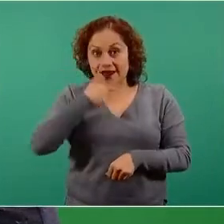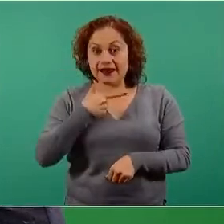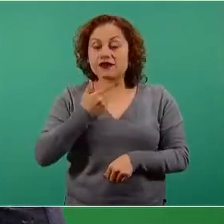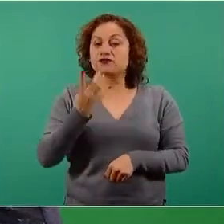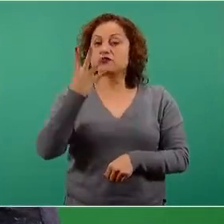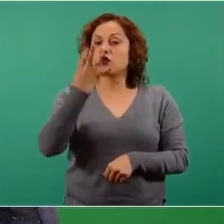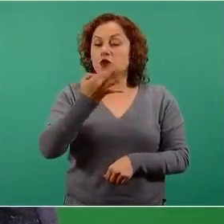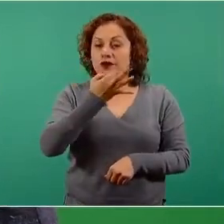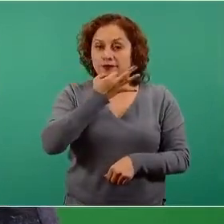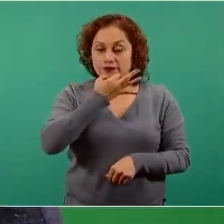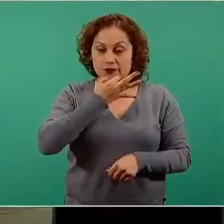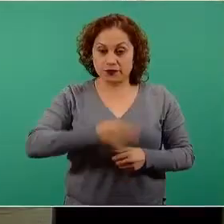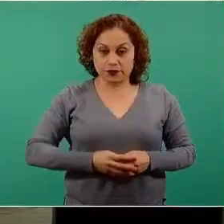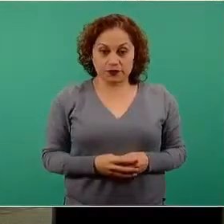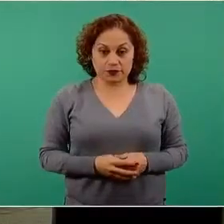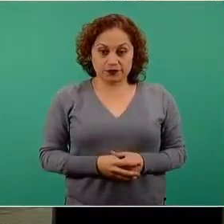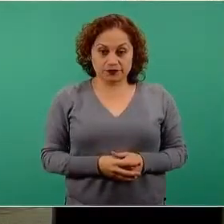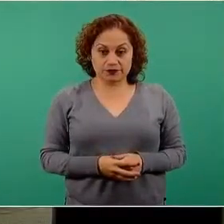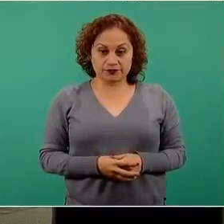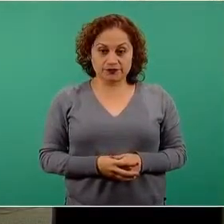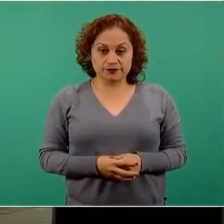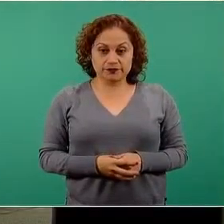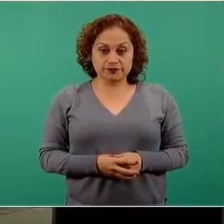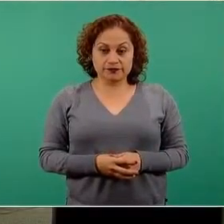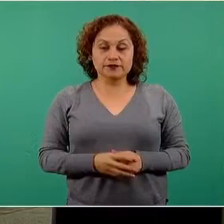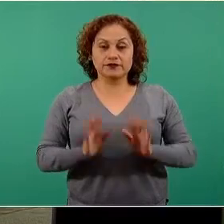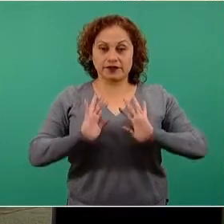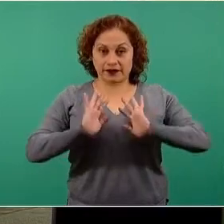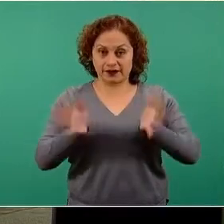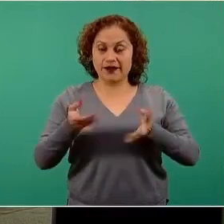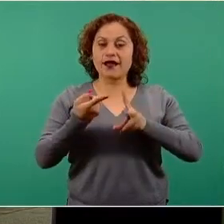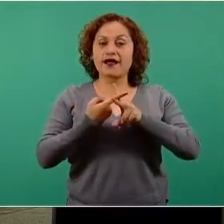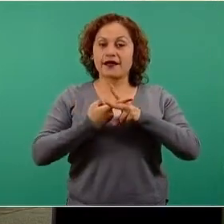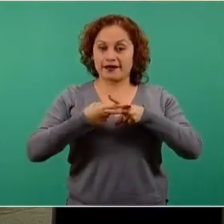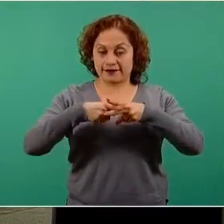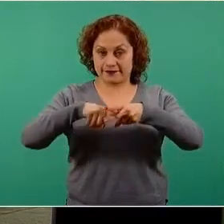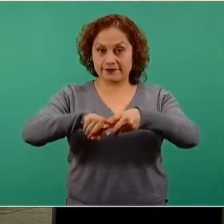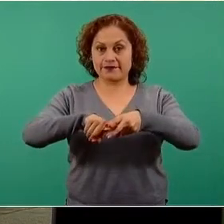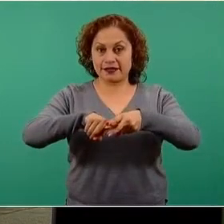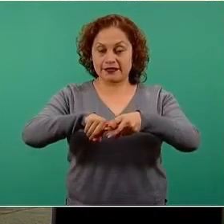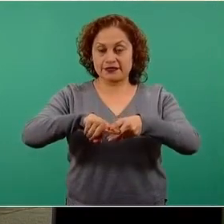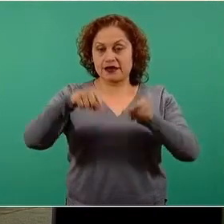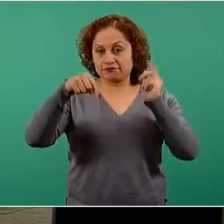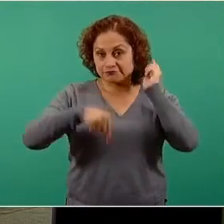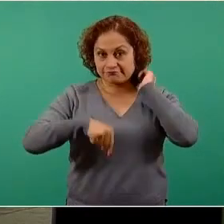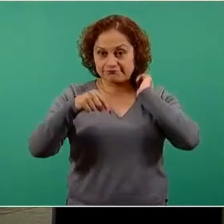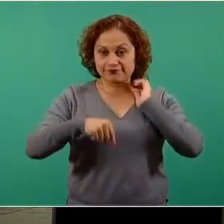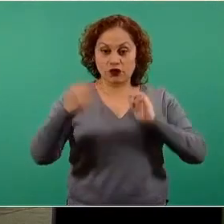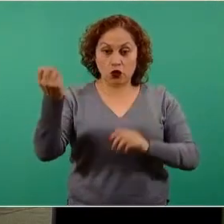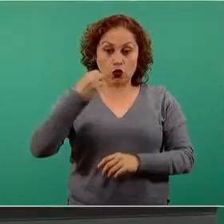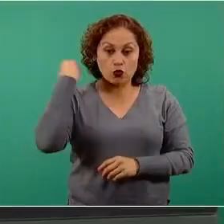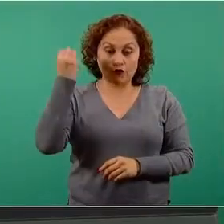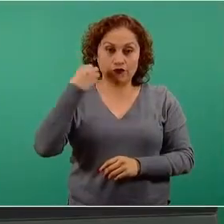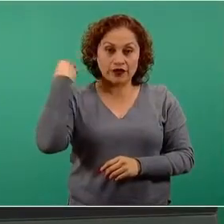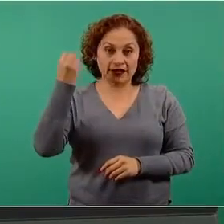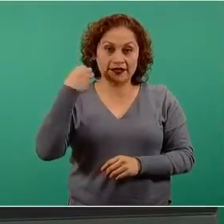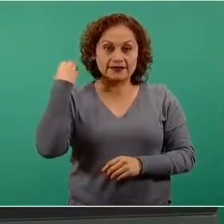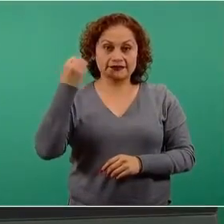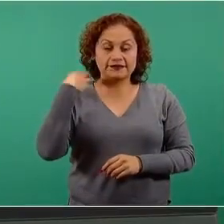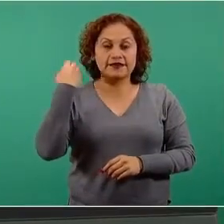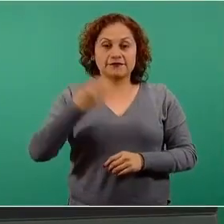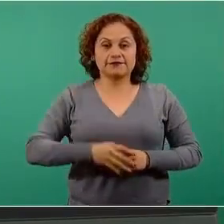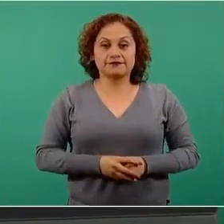19:04 y vamos a dar inicio a esta conferencia de